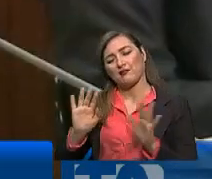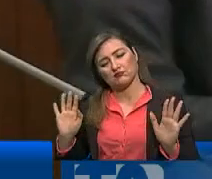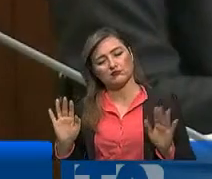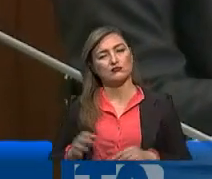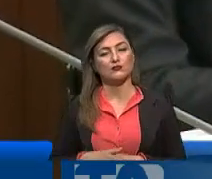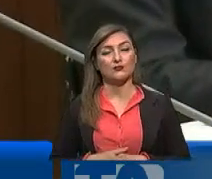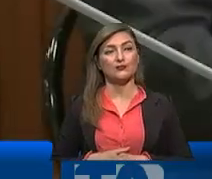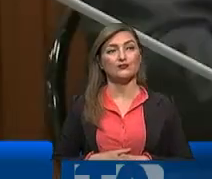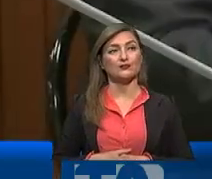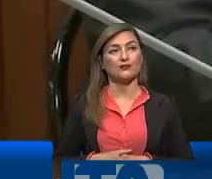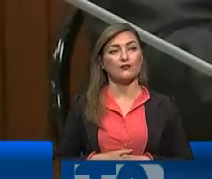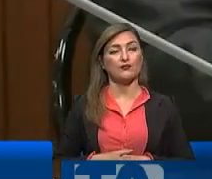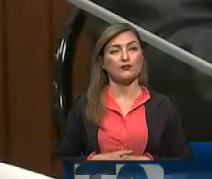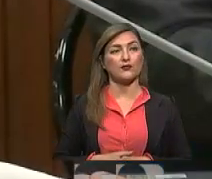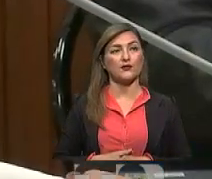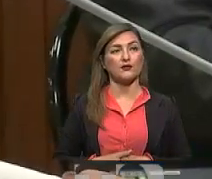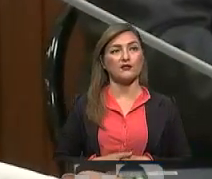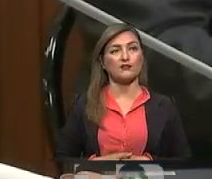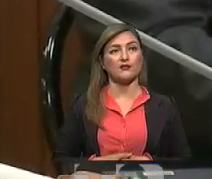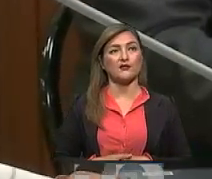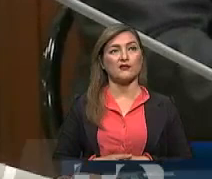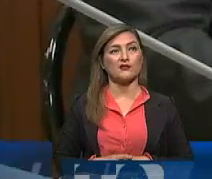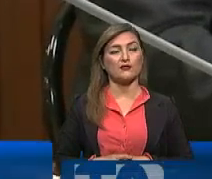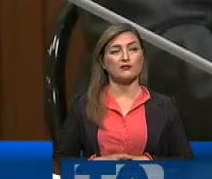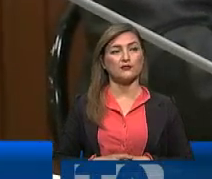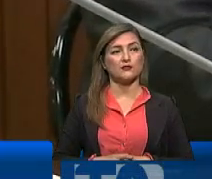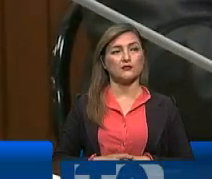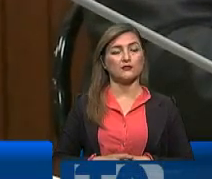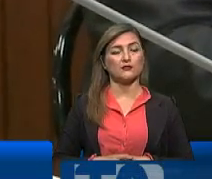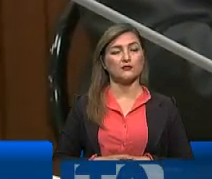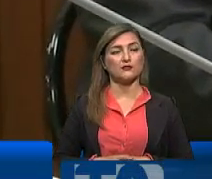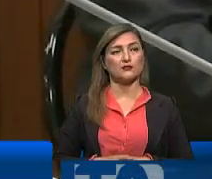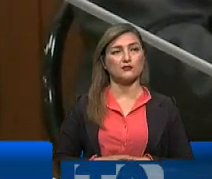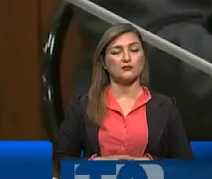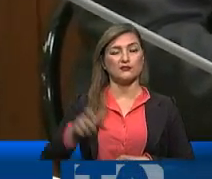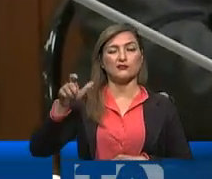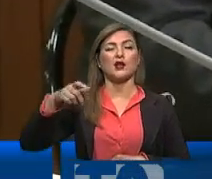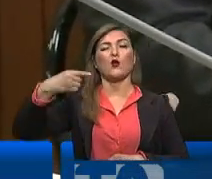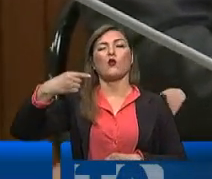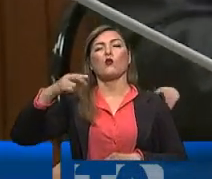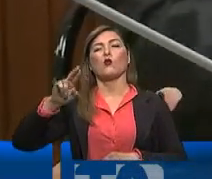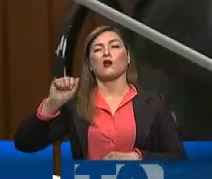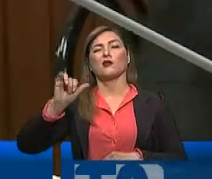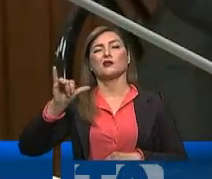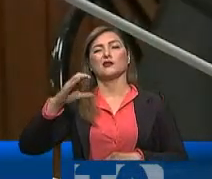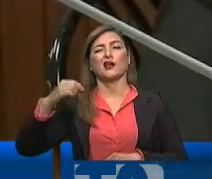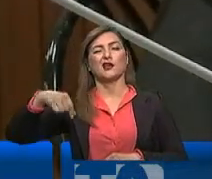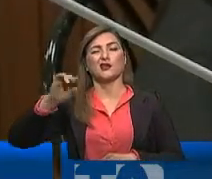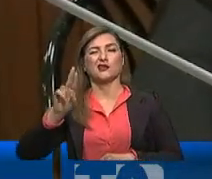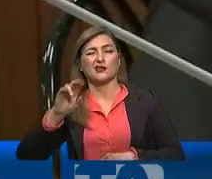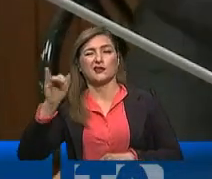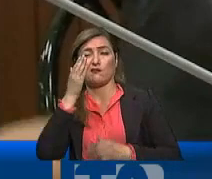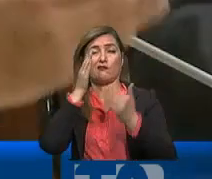darse. $200. Y obviamente ahí fue cuando Patricio Guayaquil ya de frente nos